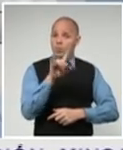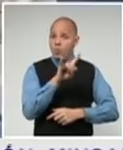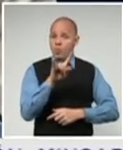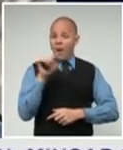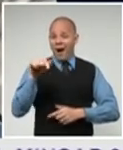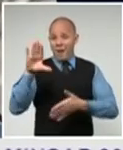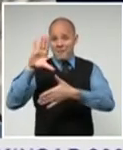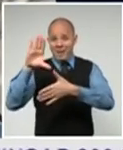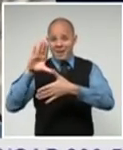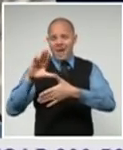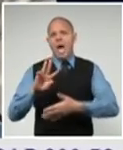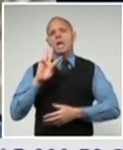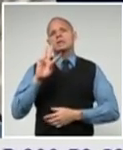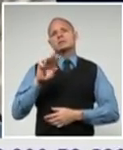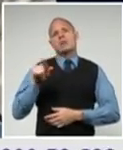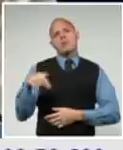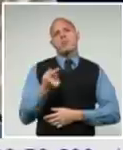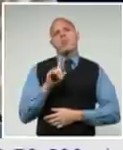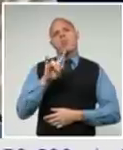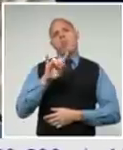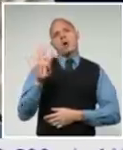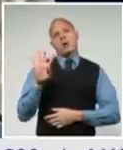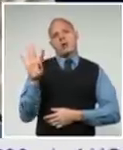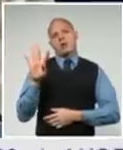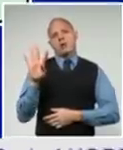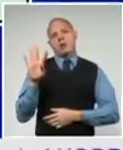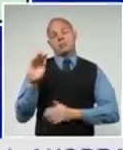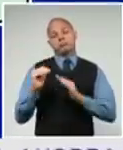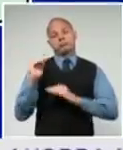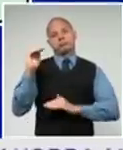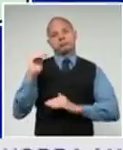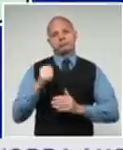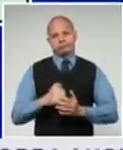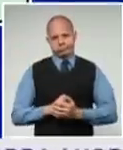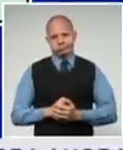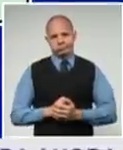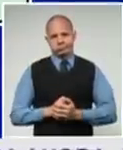3,34%. En el mundo encabeza la lista,